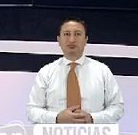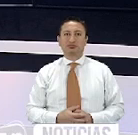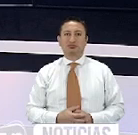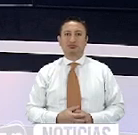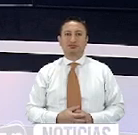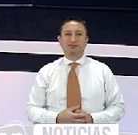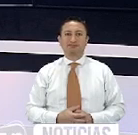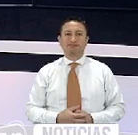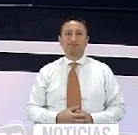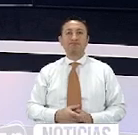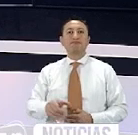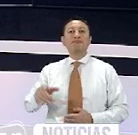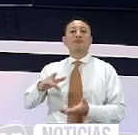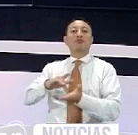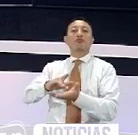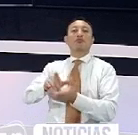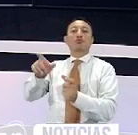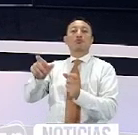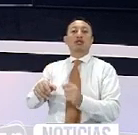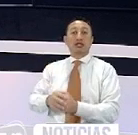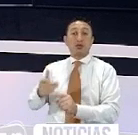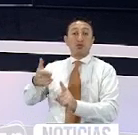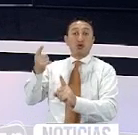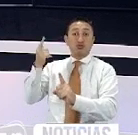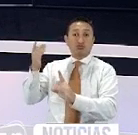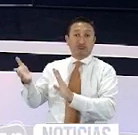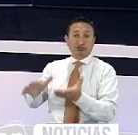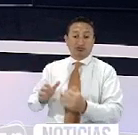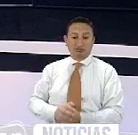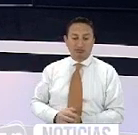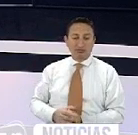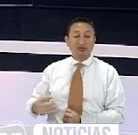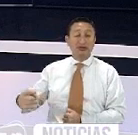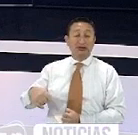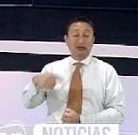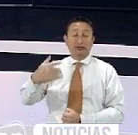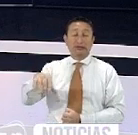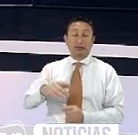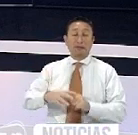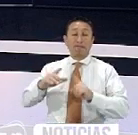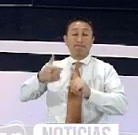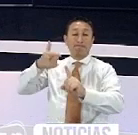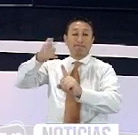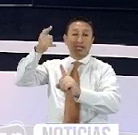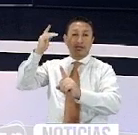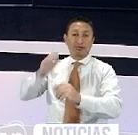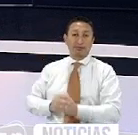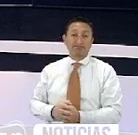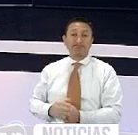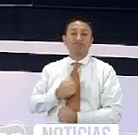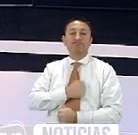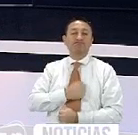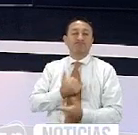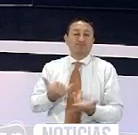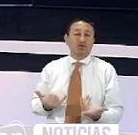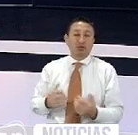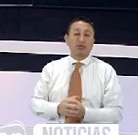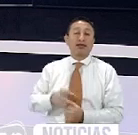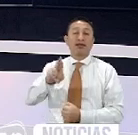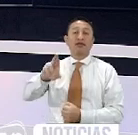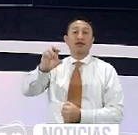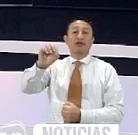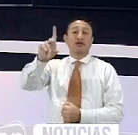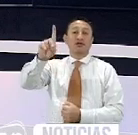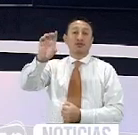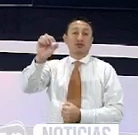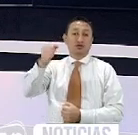La trabajadora de una farmacia fue asesinada tras recibir varios impactos de bala. El lamentable hecho se reportó en Arroldós, al